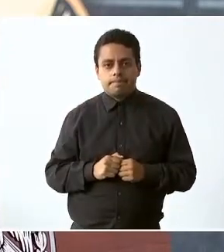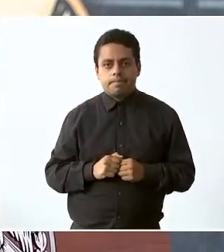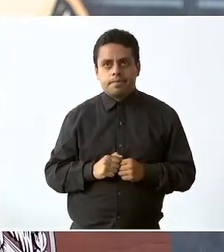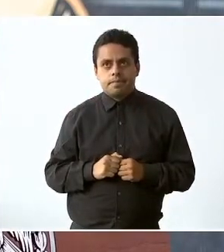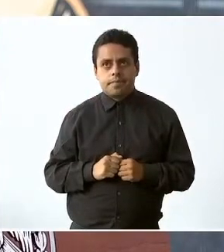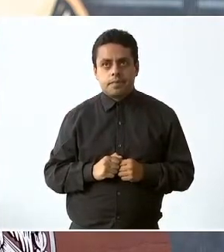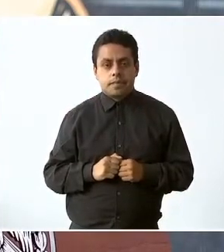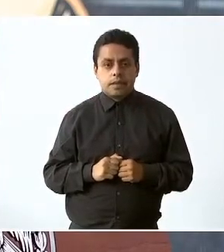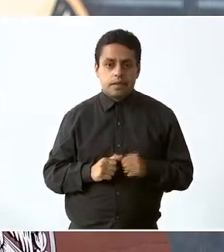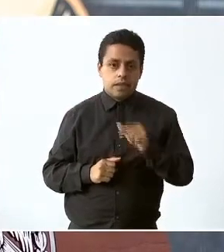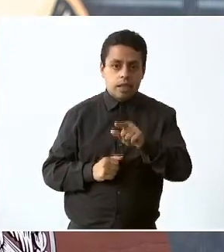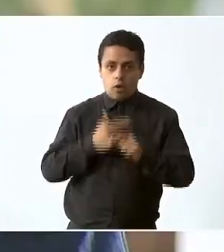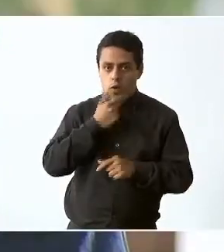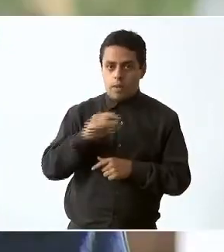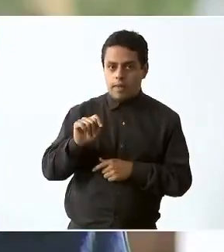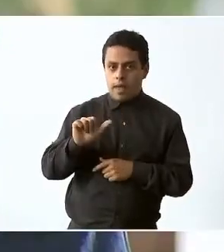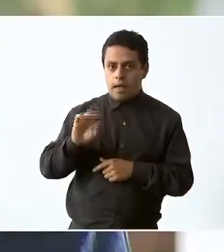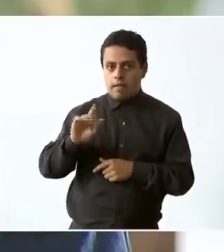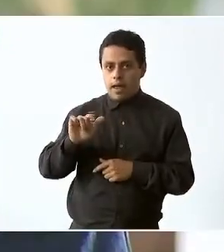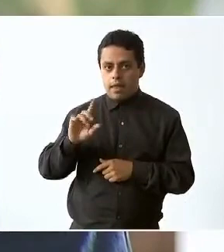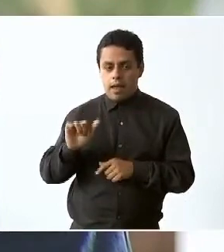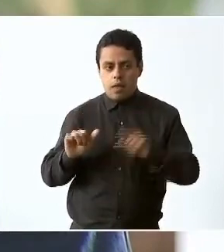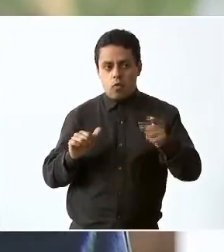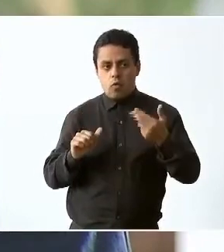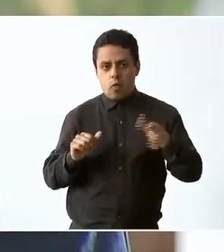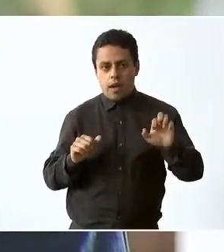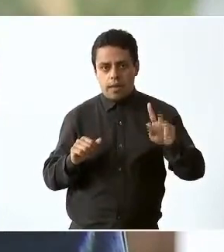Decía Tablada de Huerta: